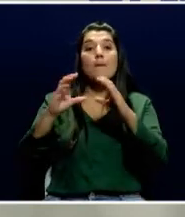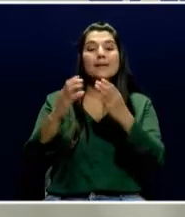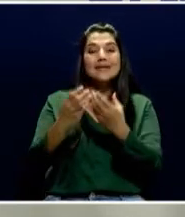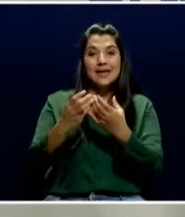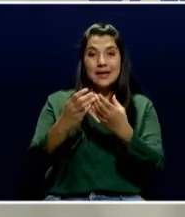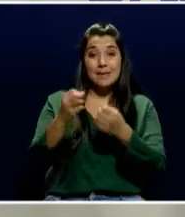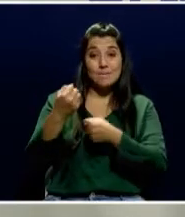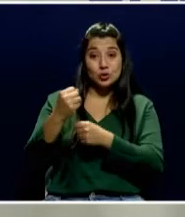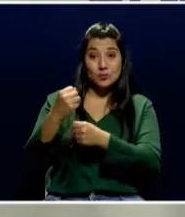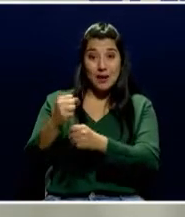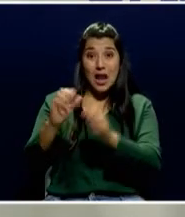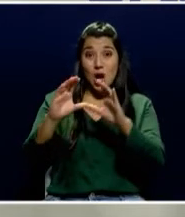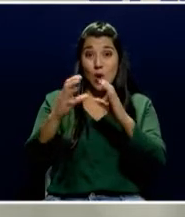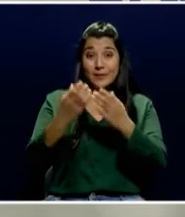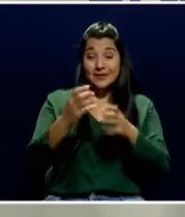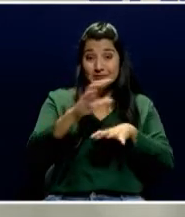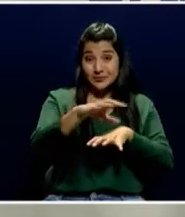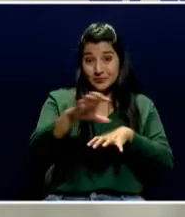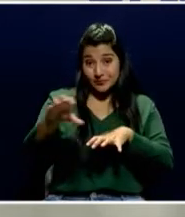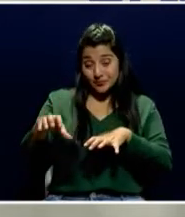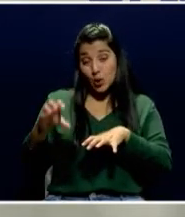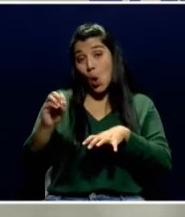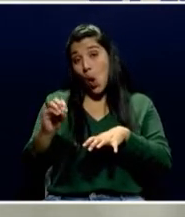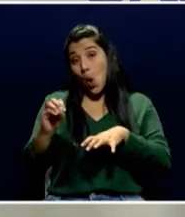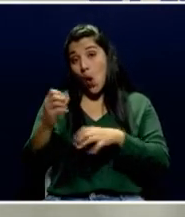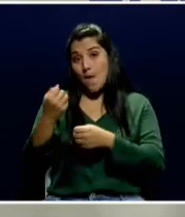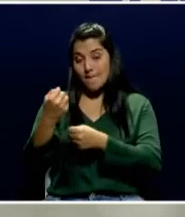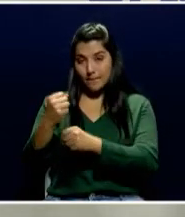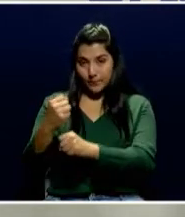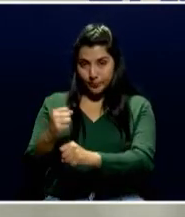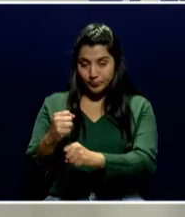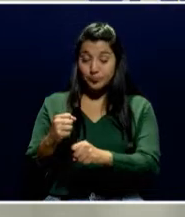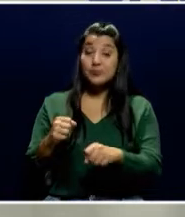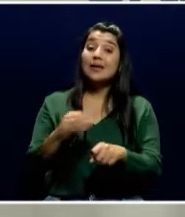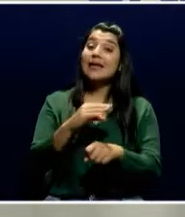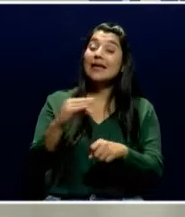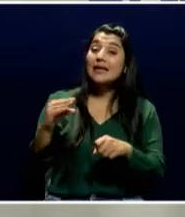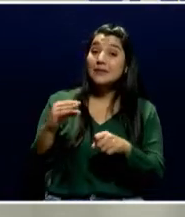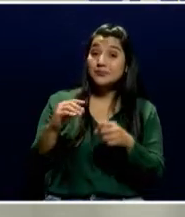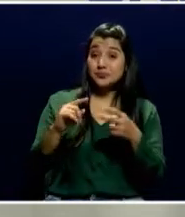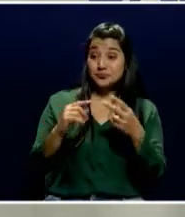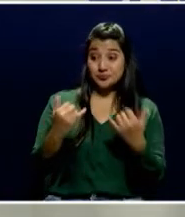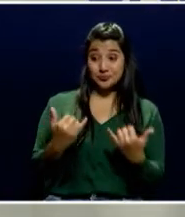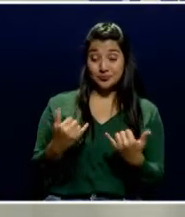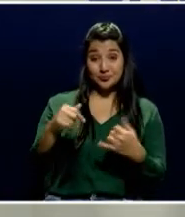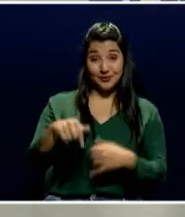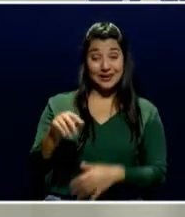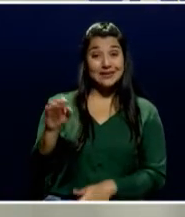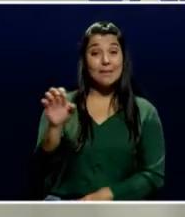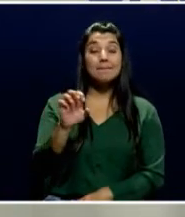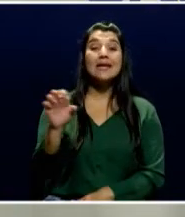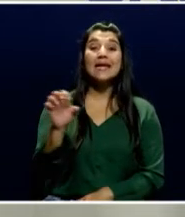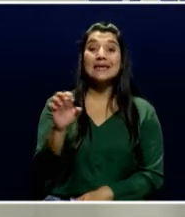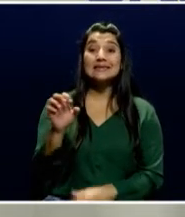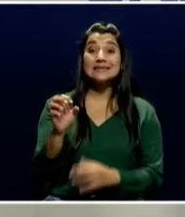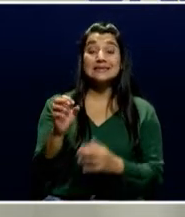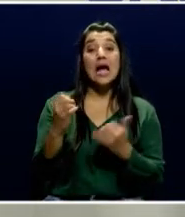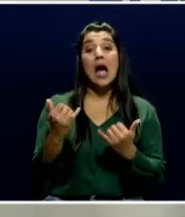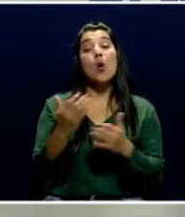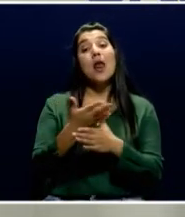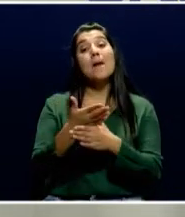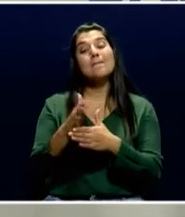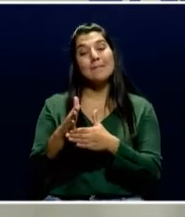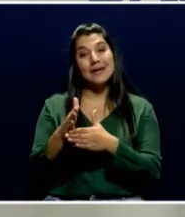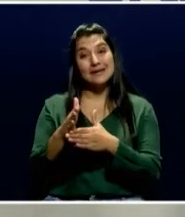emergencia, asimismo en los comités comunales. Y en este caso particular, esta emergencia, en la fase en la que estamos, que es la